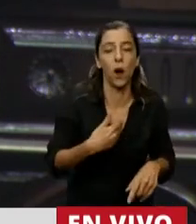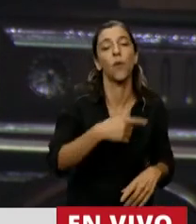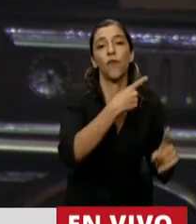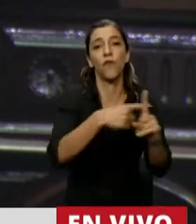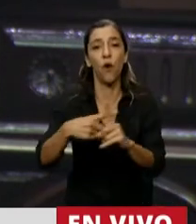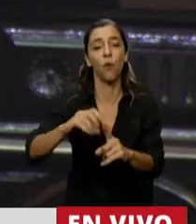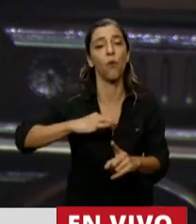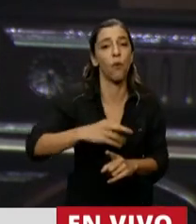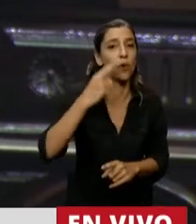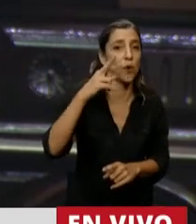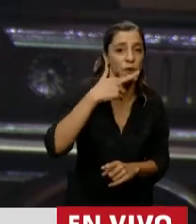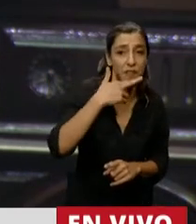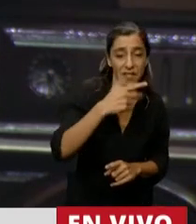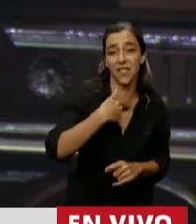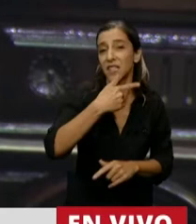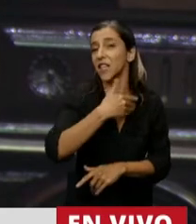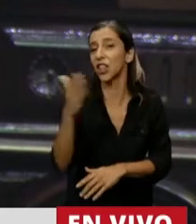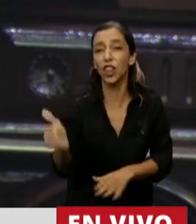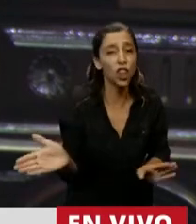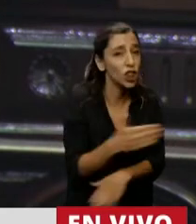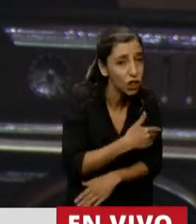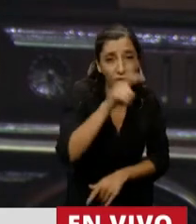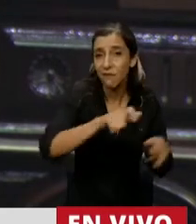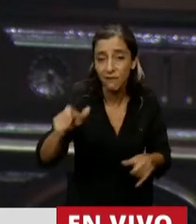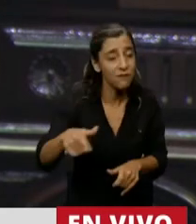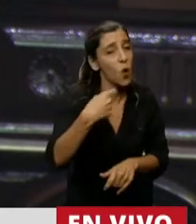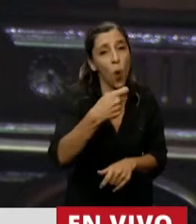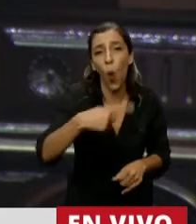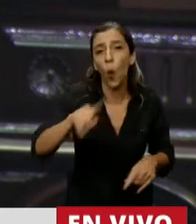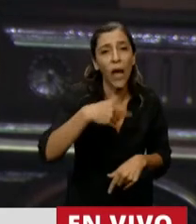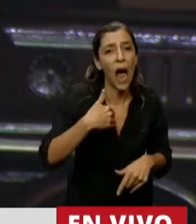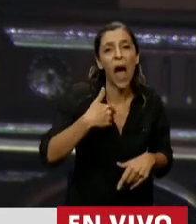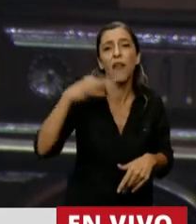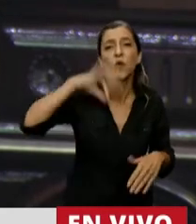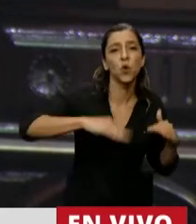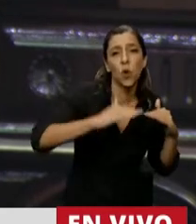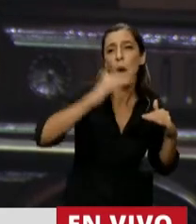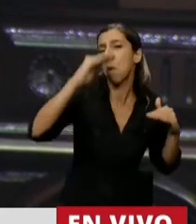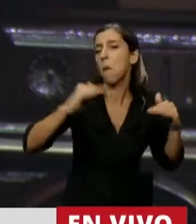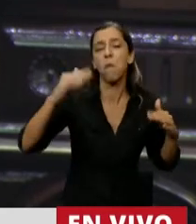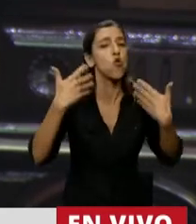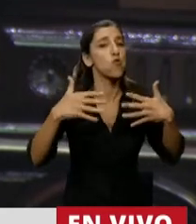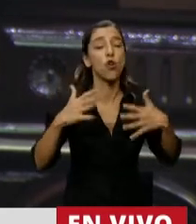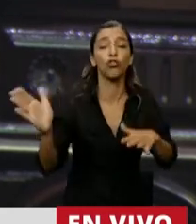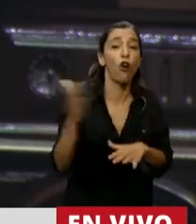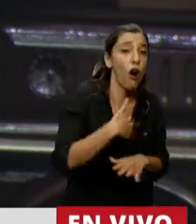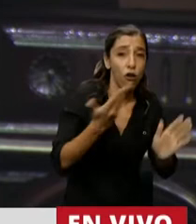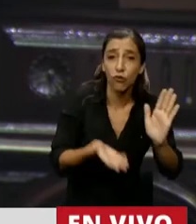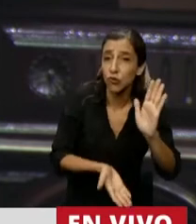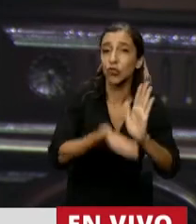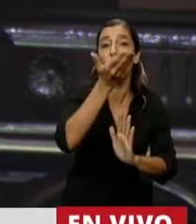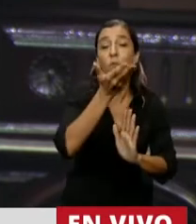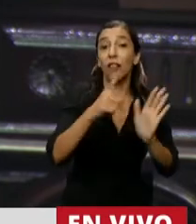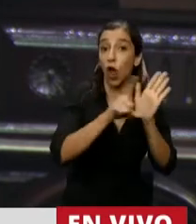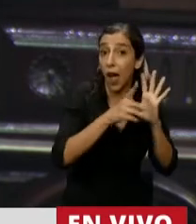2017, todos los jubilados, sin importar su categoría, de alguna manera, hubieran recibido un aumento por ley, no por